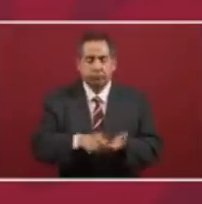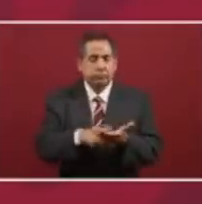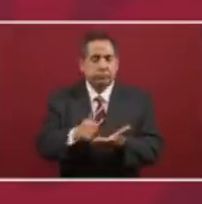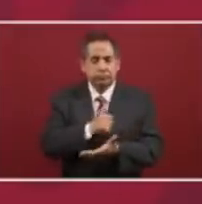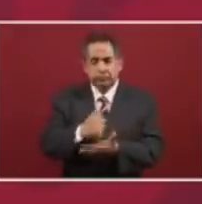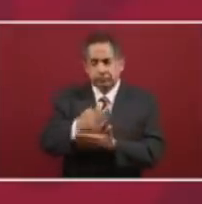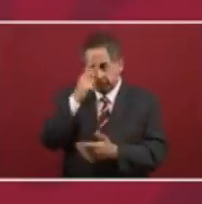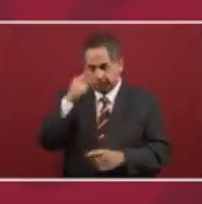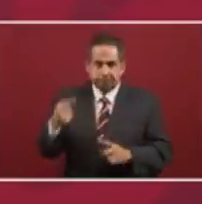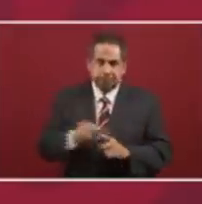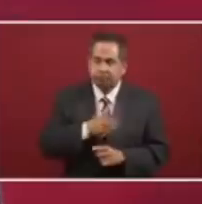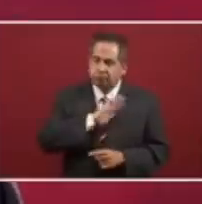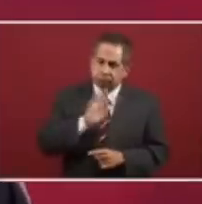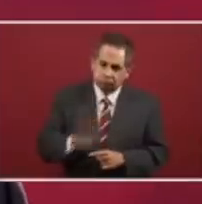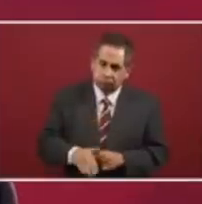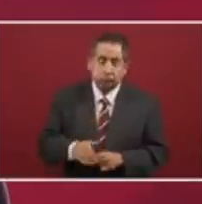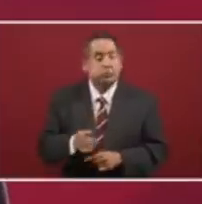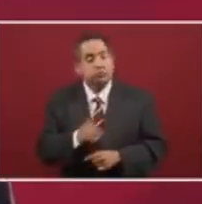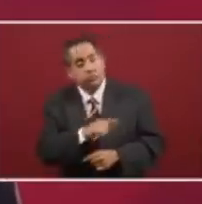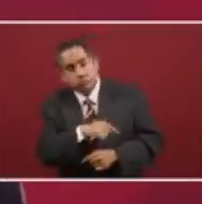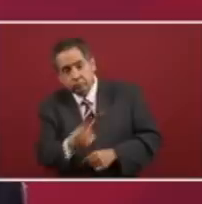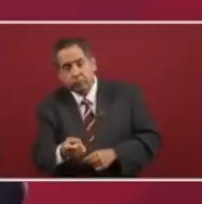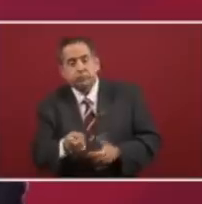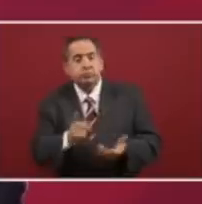méxico y sus familiares